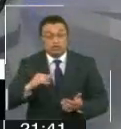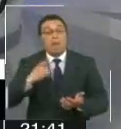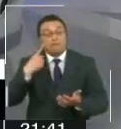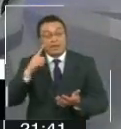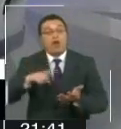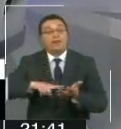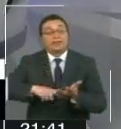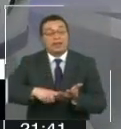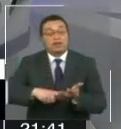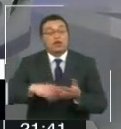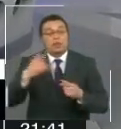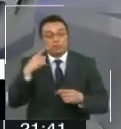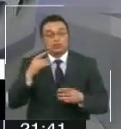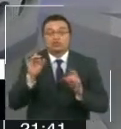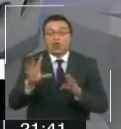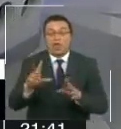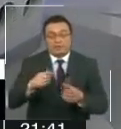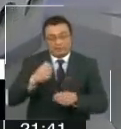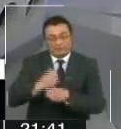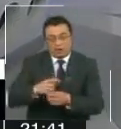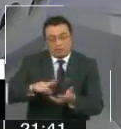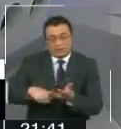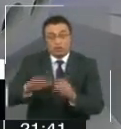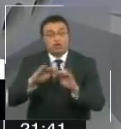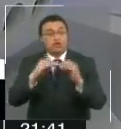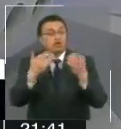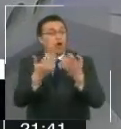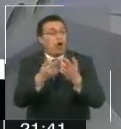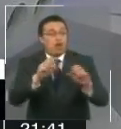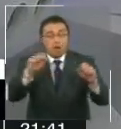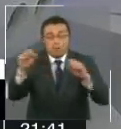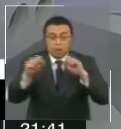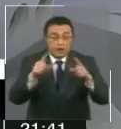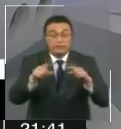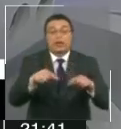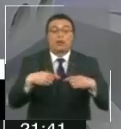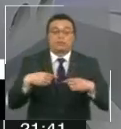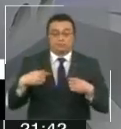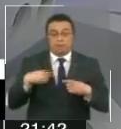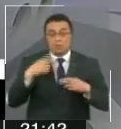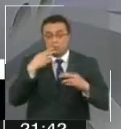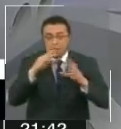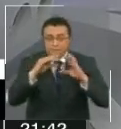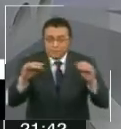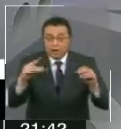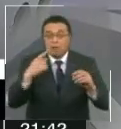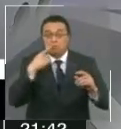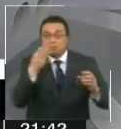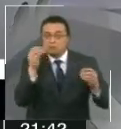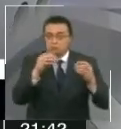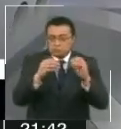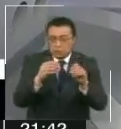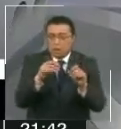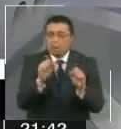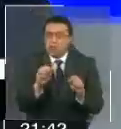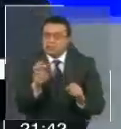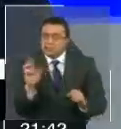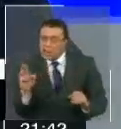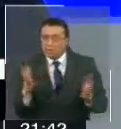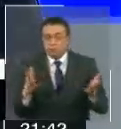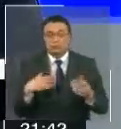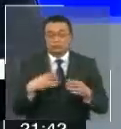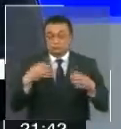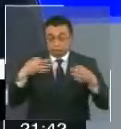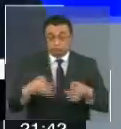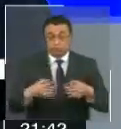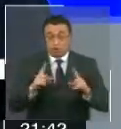yo me dediqué solamente a esta labor técnica. Todo lo demás, por tanto, si bien son trascendidos, interpretaciones, lecturas, a mí no me consta,